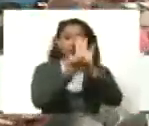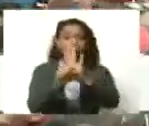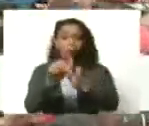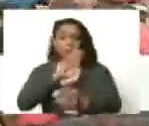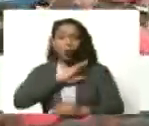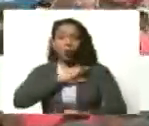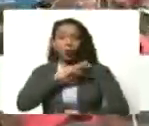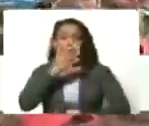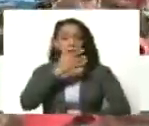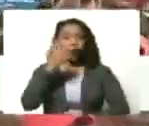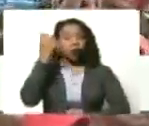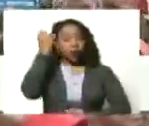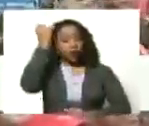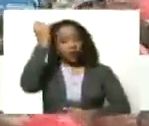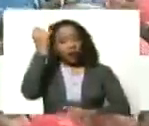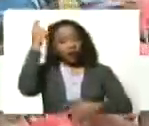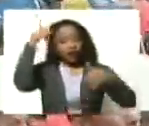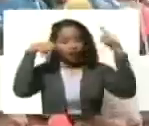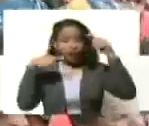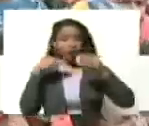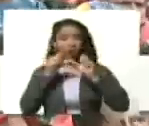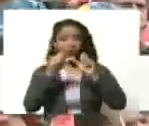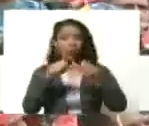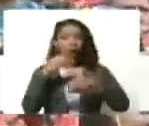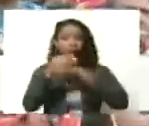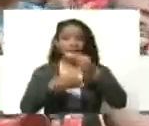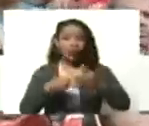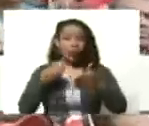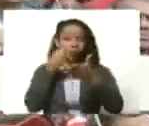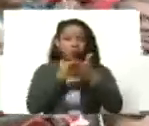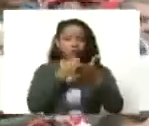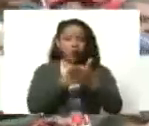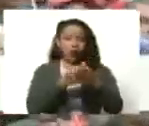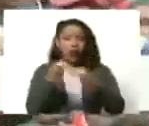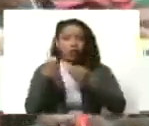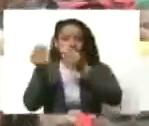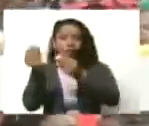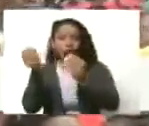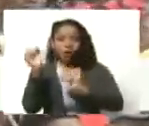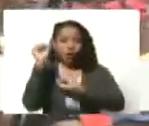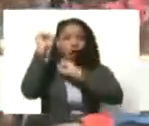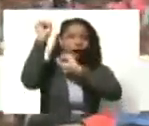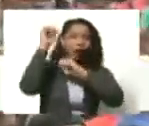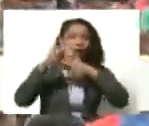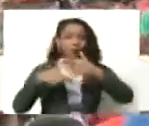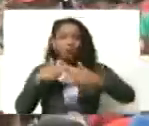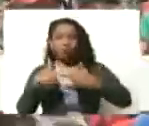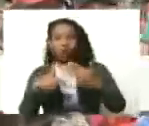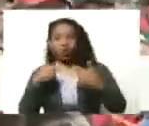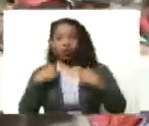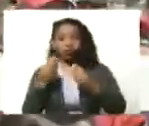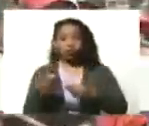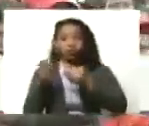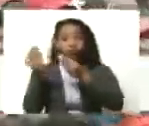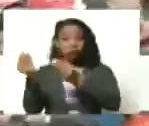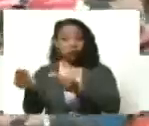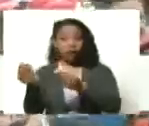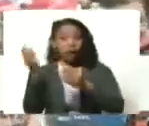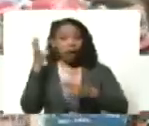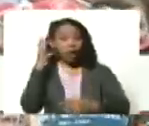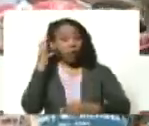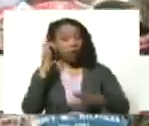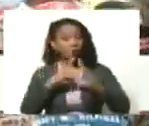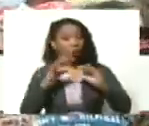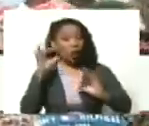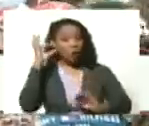Chávez, para seguir dando batallas y para seguir dándole victorias a la revolución. Cuando yo le entregué eso a las mujeres, que son